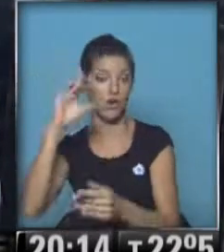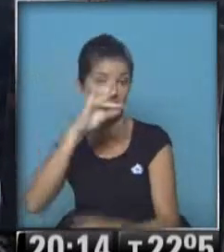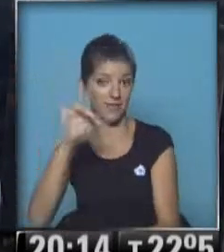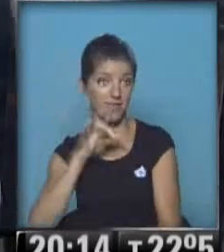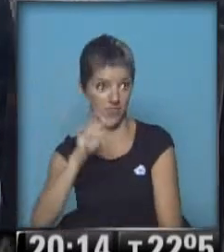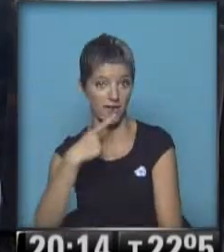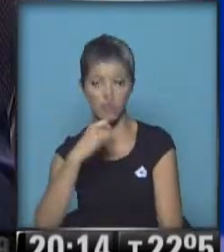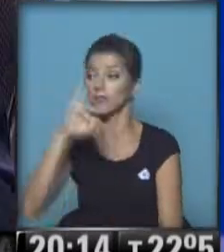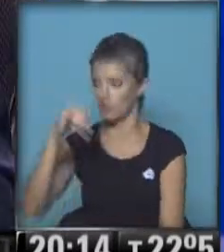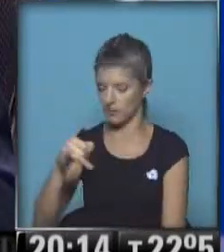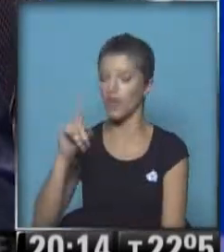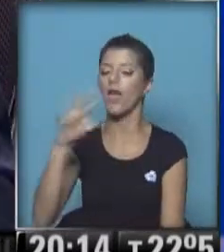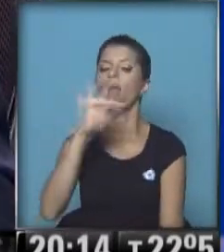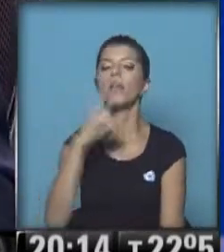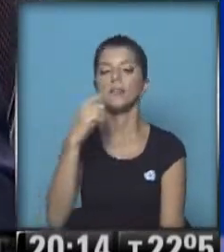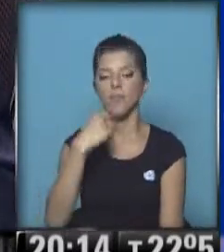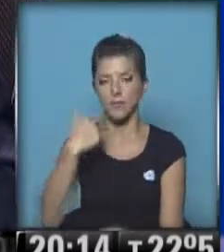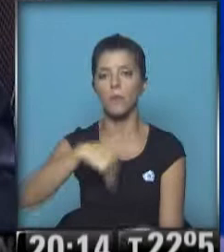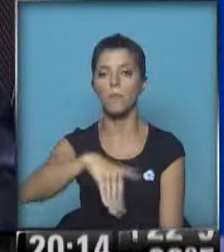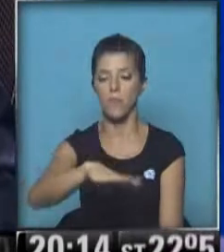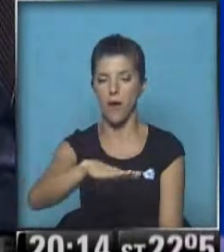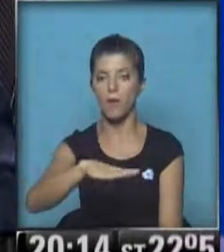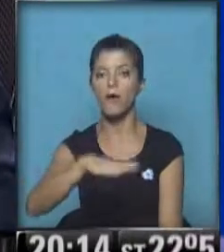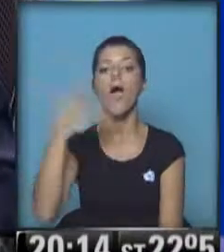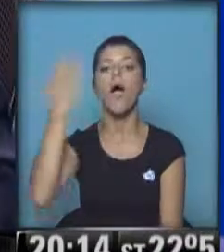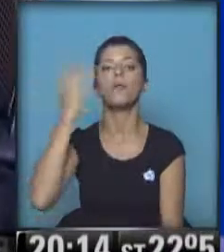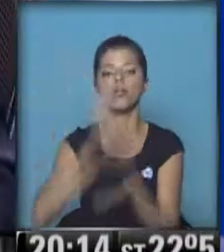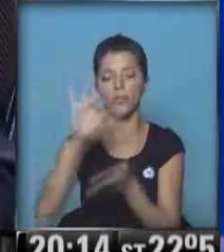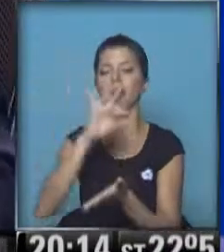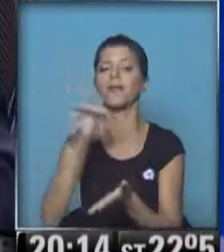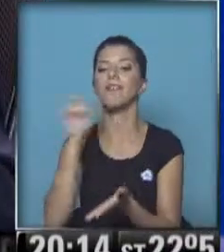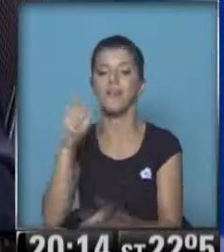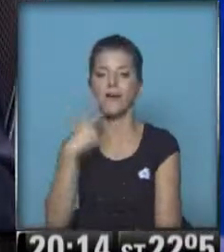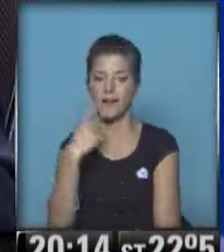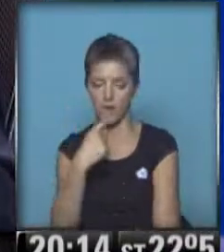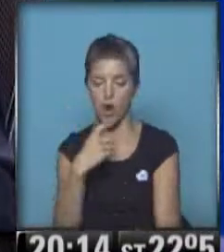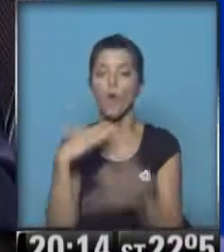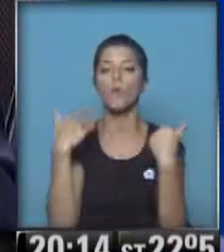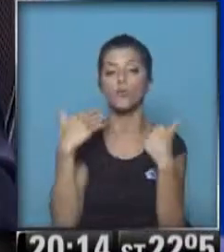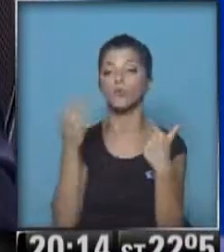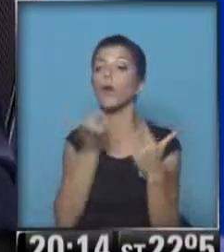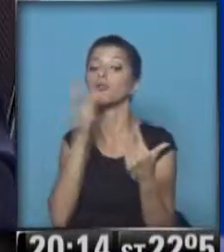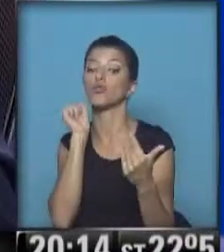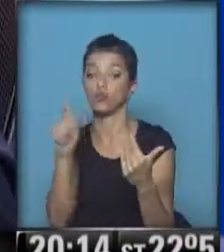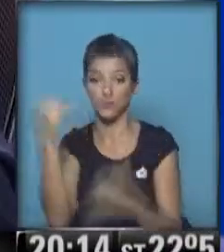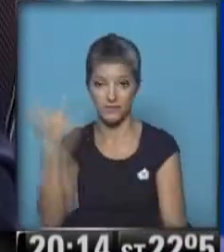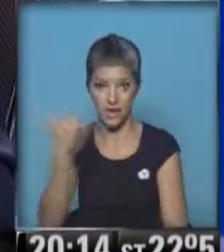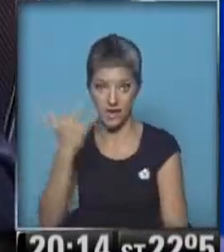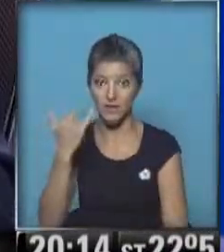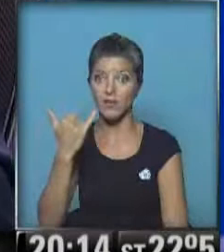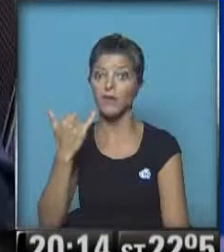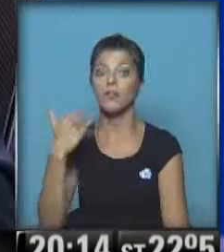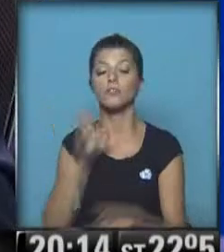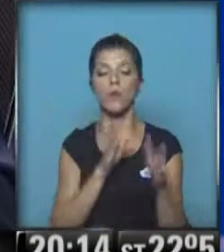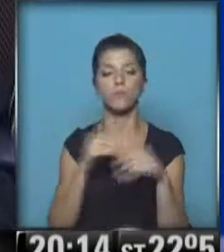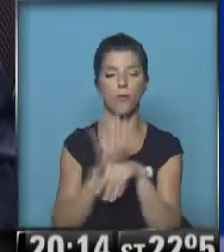sí. Exactamente. En un ratito más vamos a hablar de Gallardo. Por supuesto, hay declaraciones de Gallardo que son bastante esquivas,